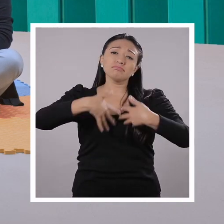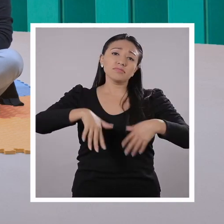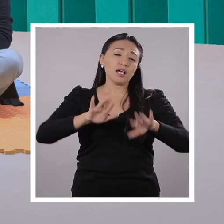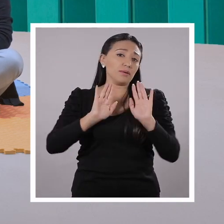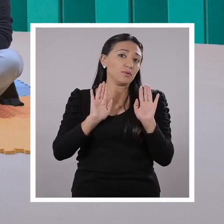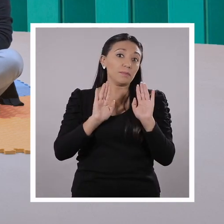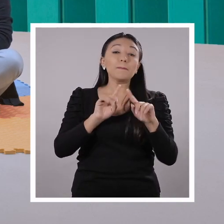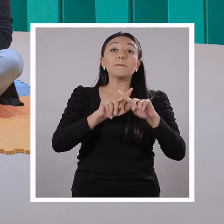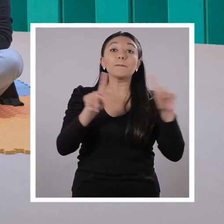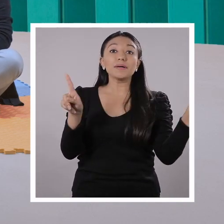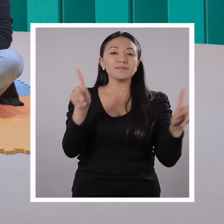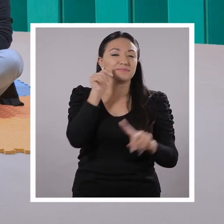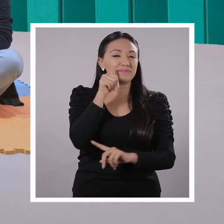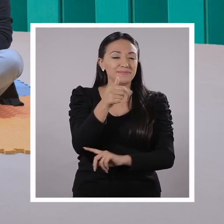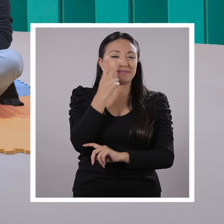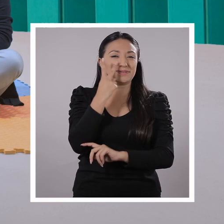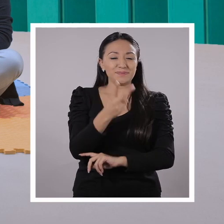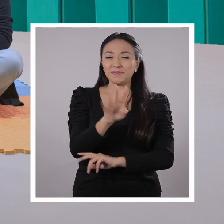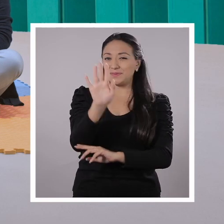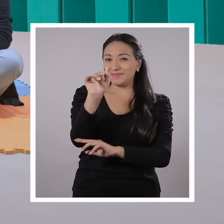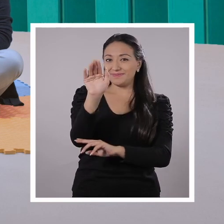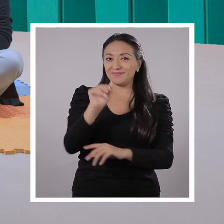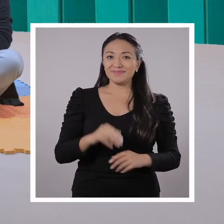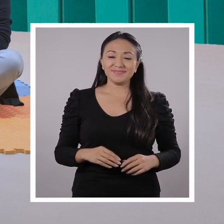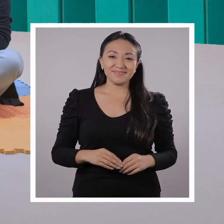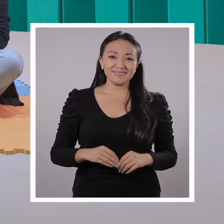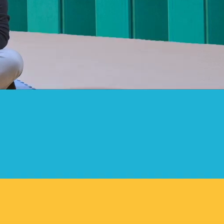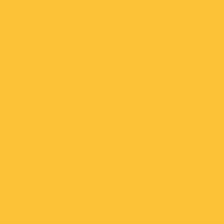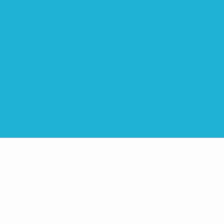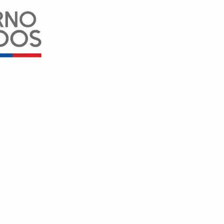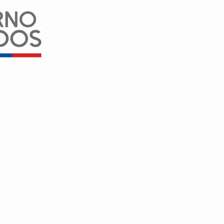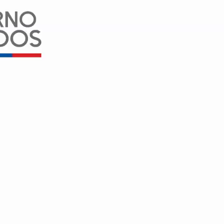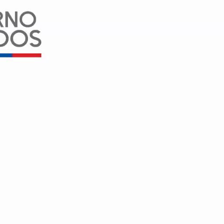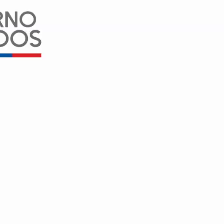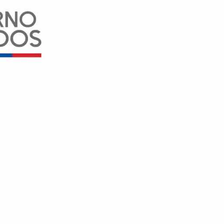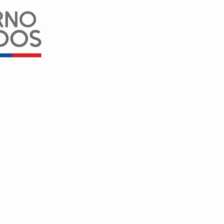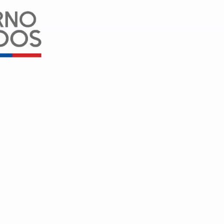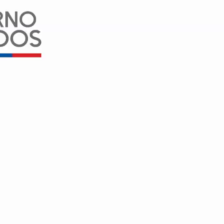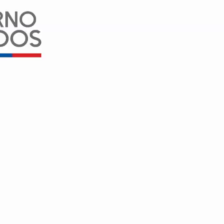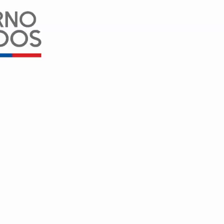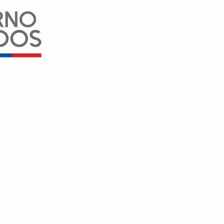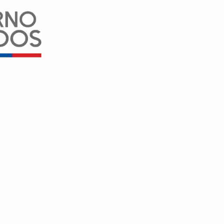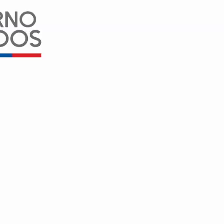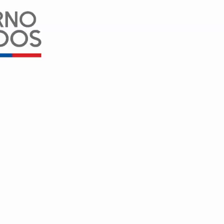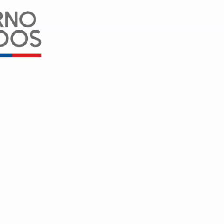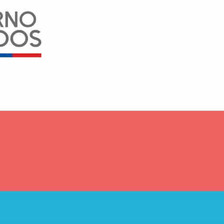Hoy se acabó el programa, pero volveremos con otro. ¡Nos vemos!